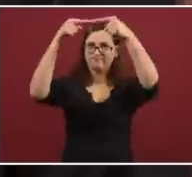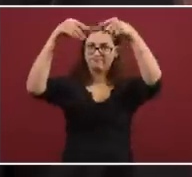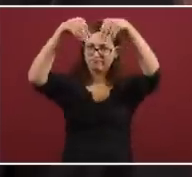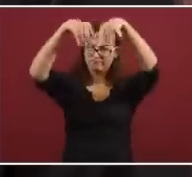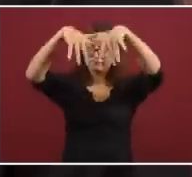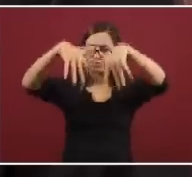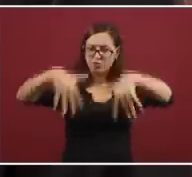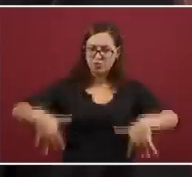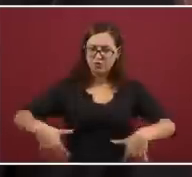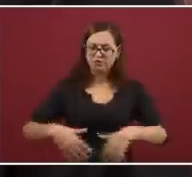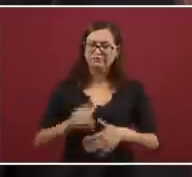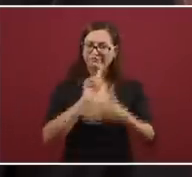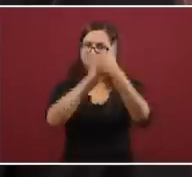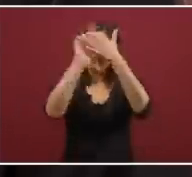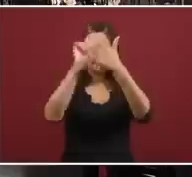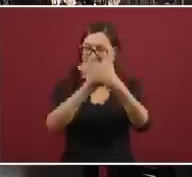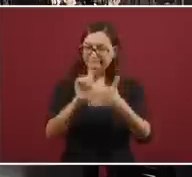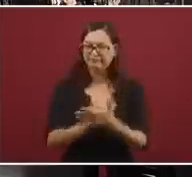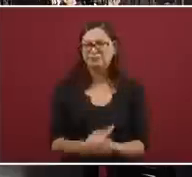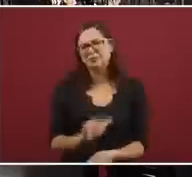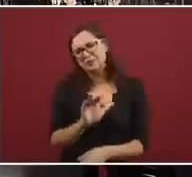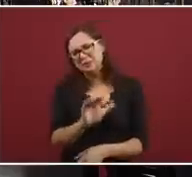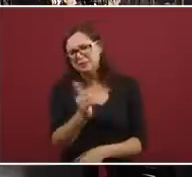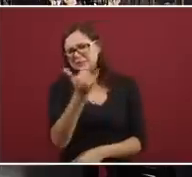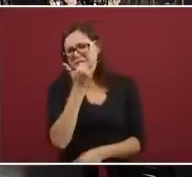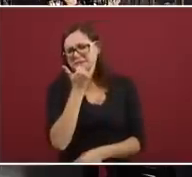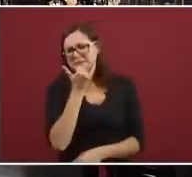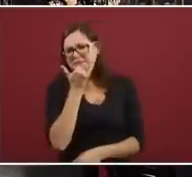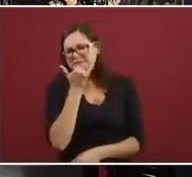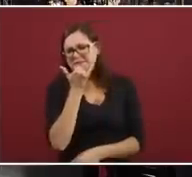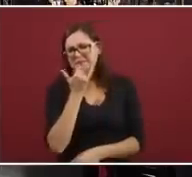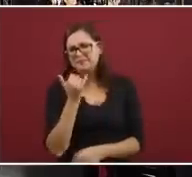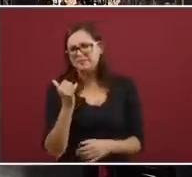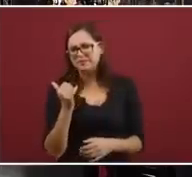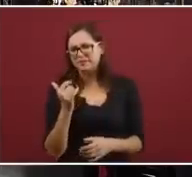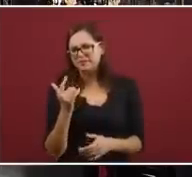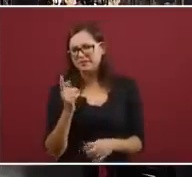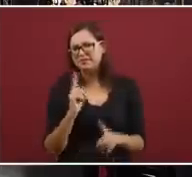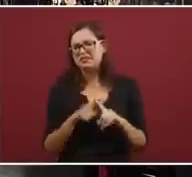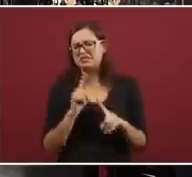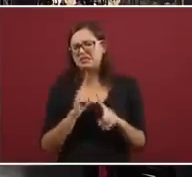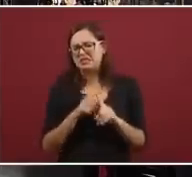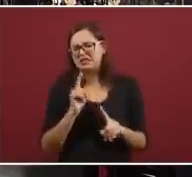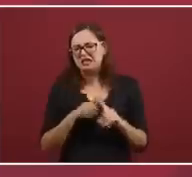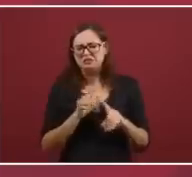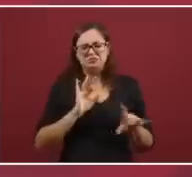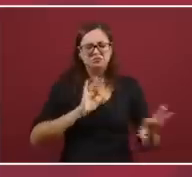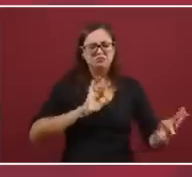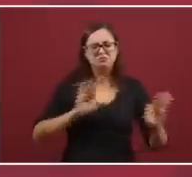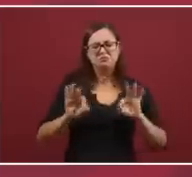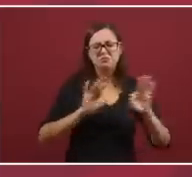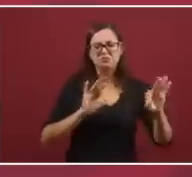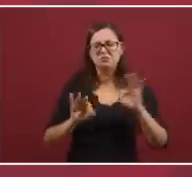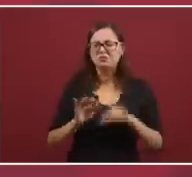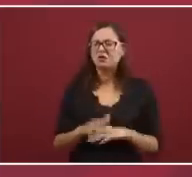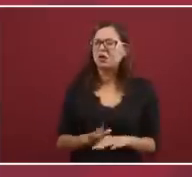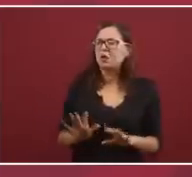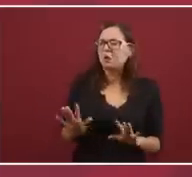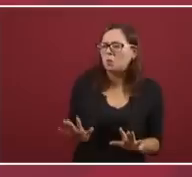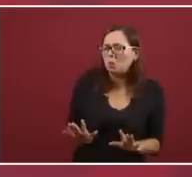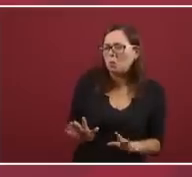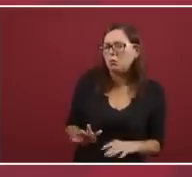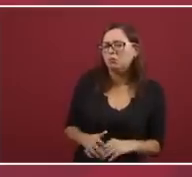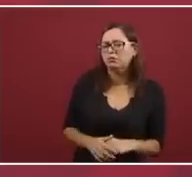¿Algún exsecretario de Gobernación está detrás del movimiento que se generó ayer? Ya lo vamos a saber, aquí todo se sabe. Porque digo, siempre será